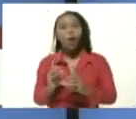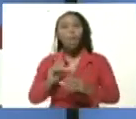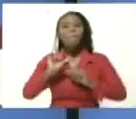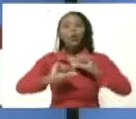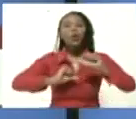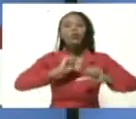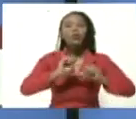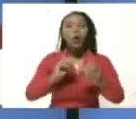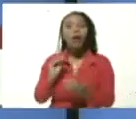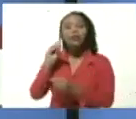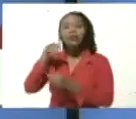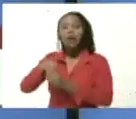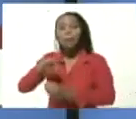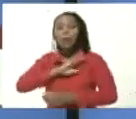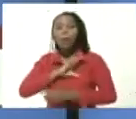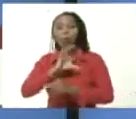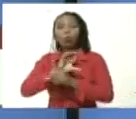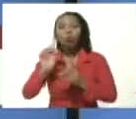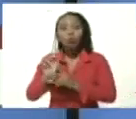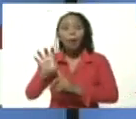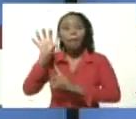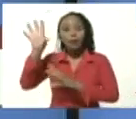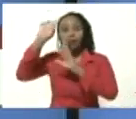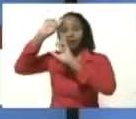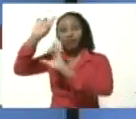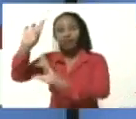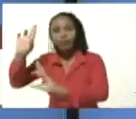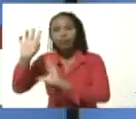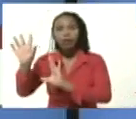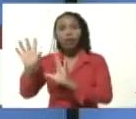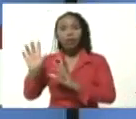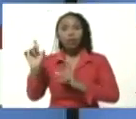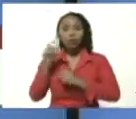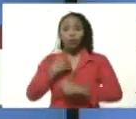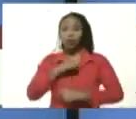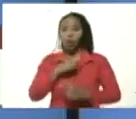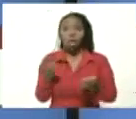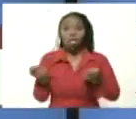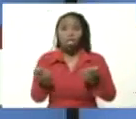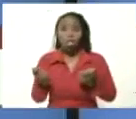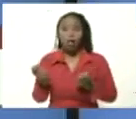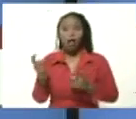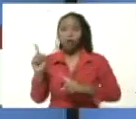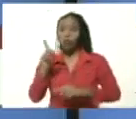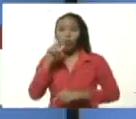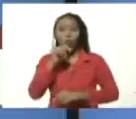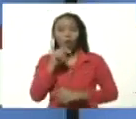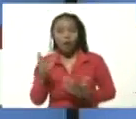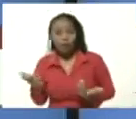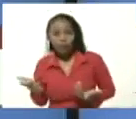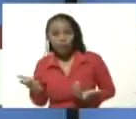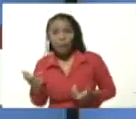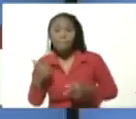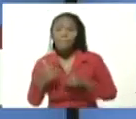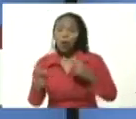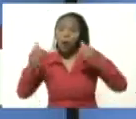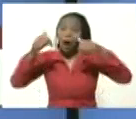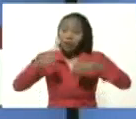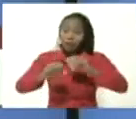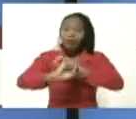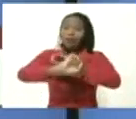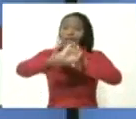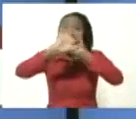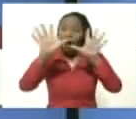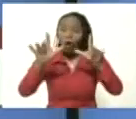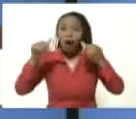nosotros no tenemos detalles de cómo son esos procesos, ¿eh? No los manejamos al detalle, ellos tampoco lo tienen. Pero aquí es muy claro,